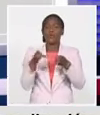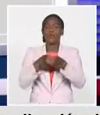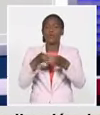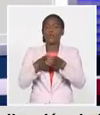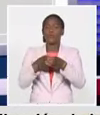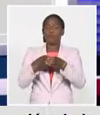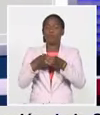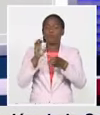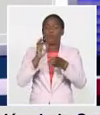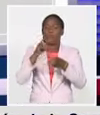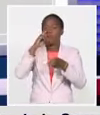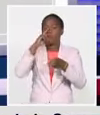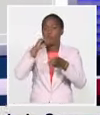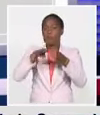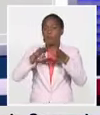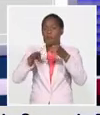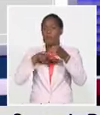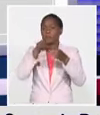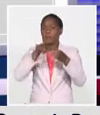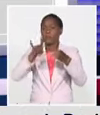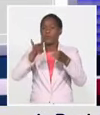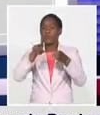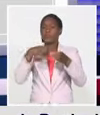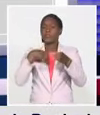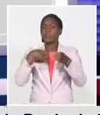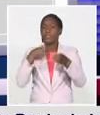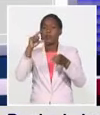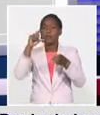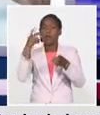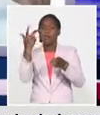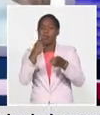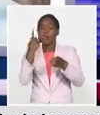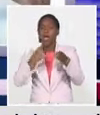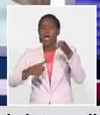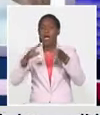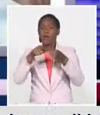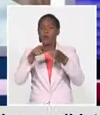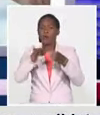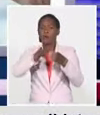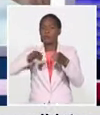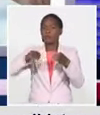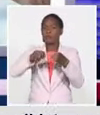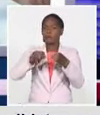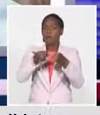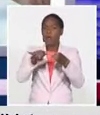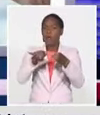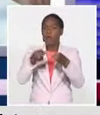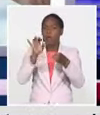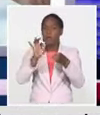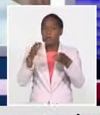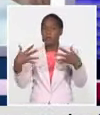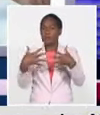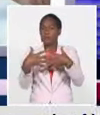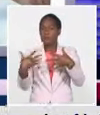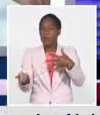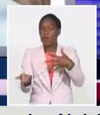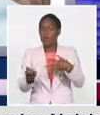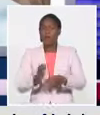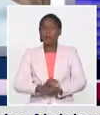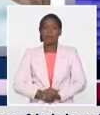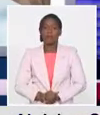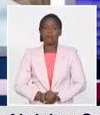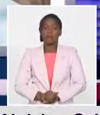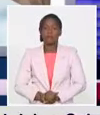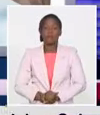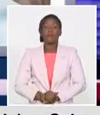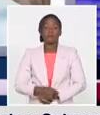grupo de edad también de alto riesgo en el país en estos momentos. Sí, estamos trabajando, precisamente la Dirección de Ensayos Clínicos de nuestro